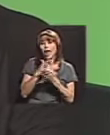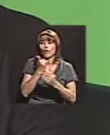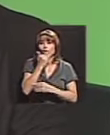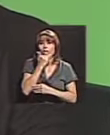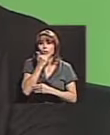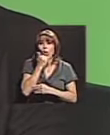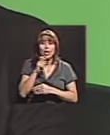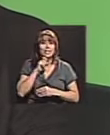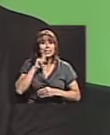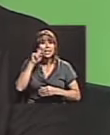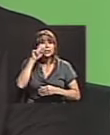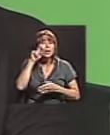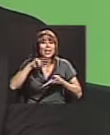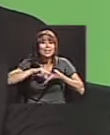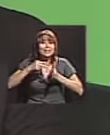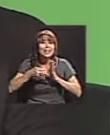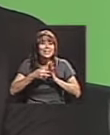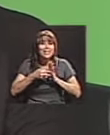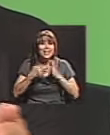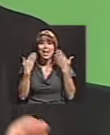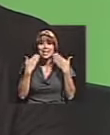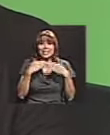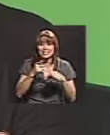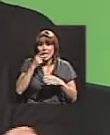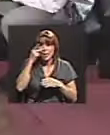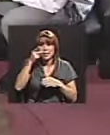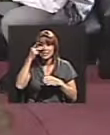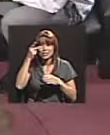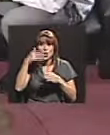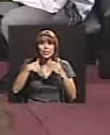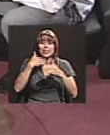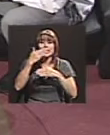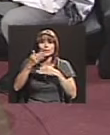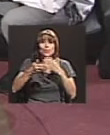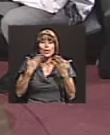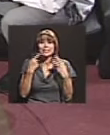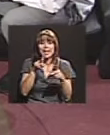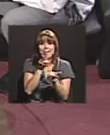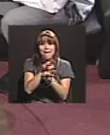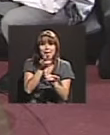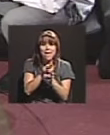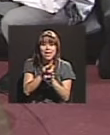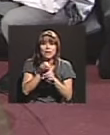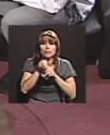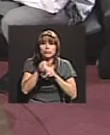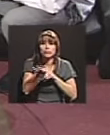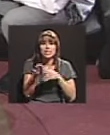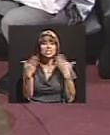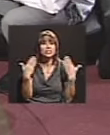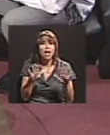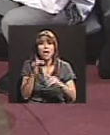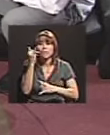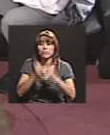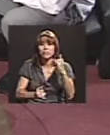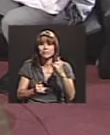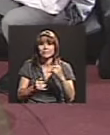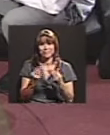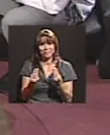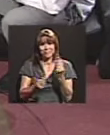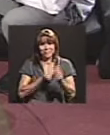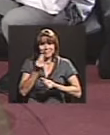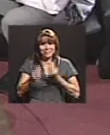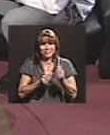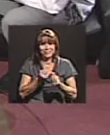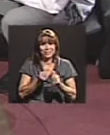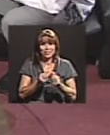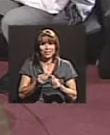erección penetración eyaculación y me fui ahí se está reproduciendo usted solamente ha percibido en su vida